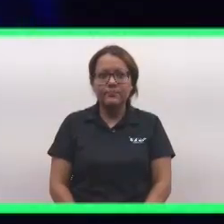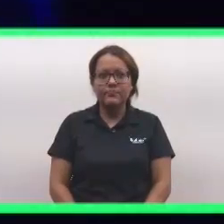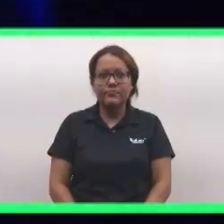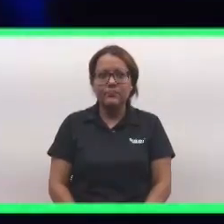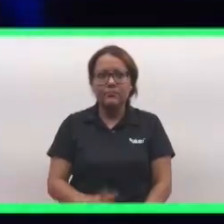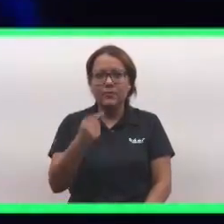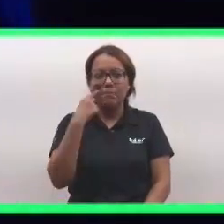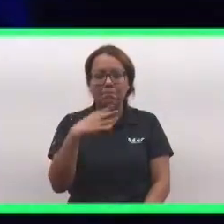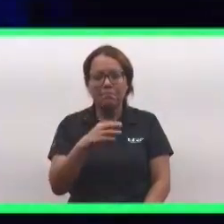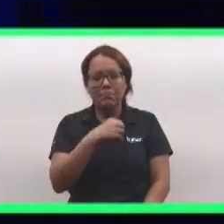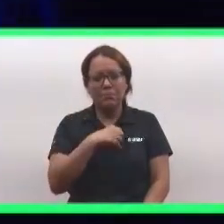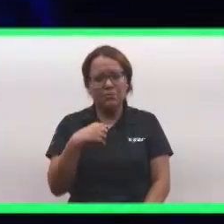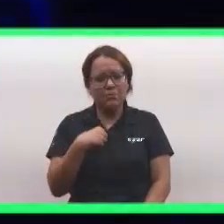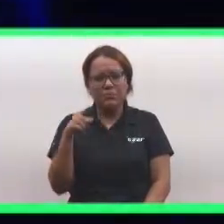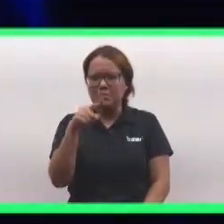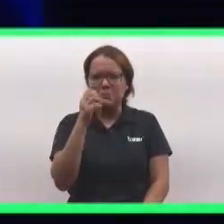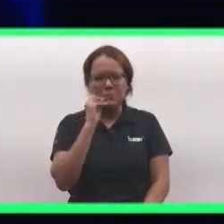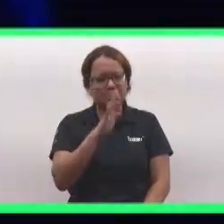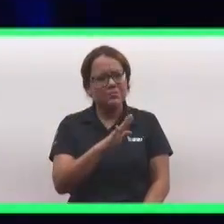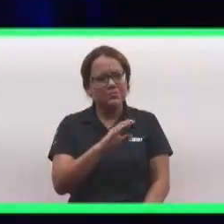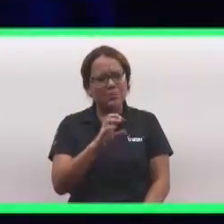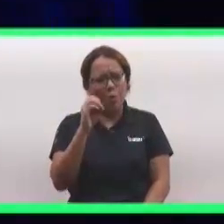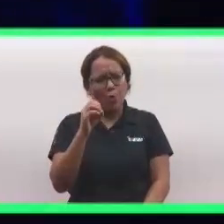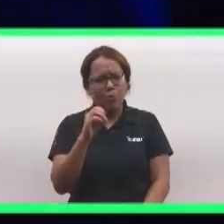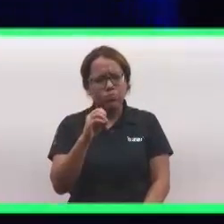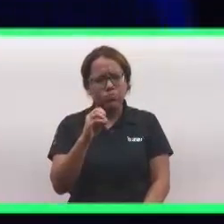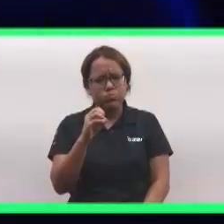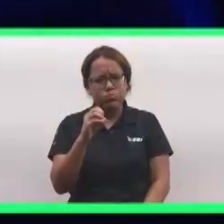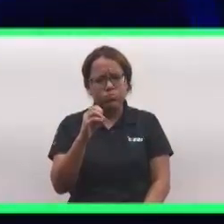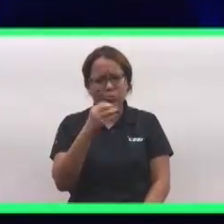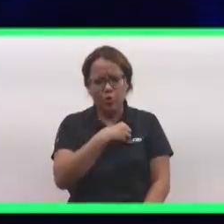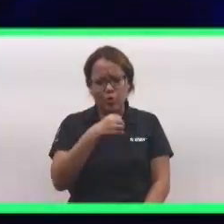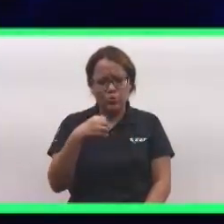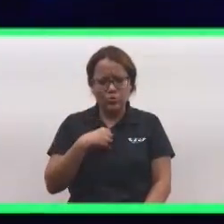¿Qué le dice usted al médico o al nutricionista o al nutriólogo?